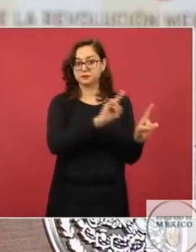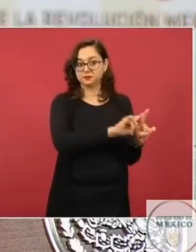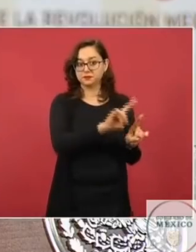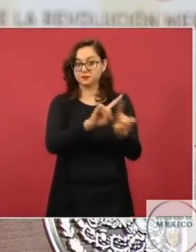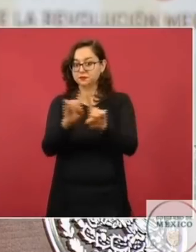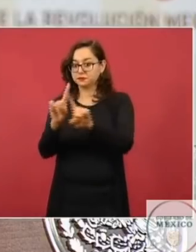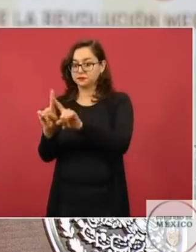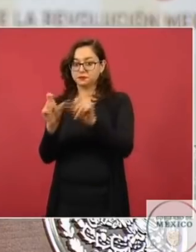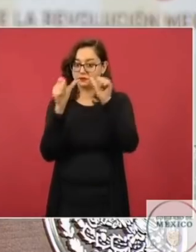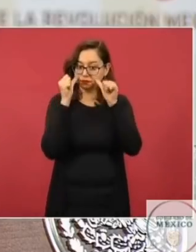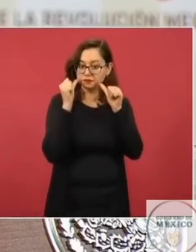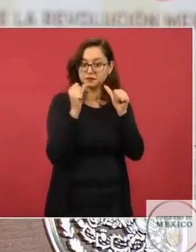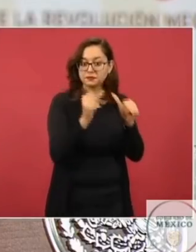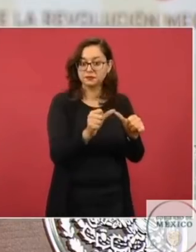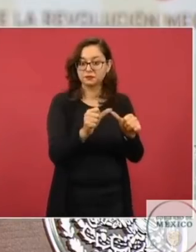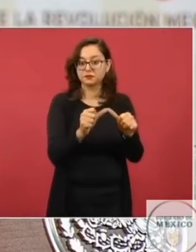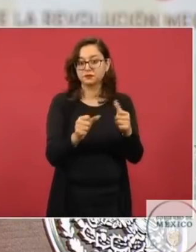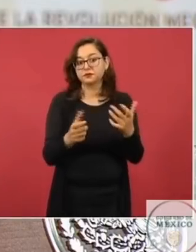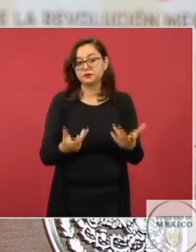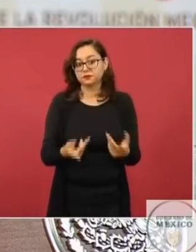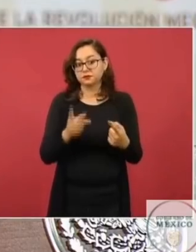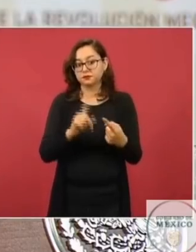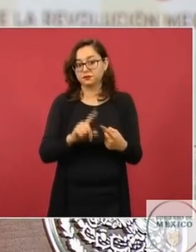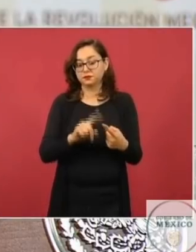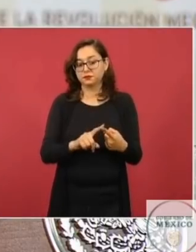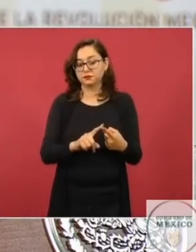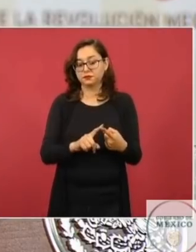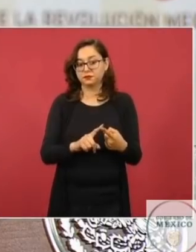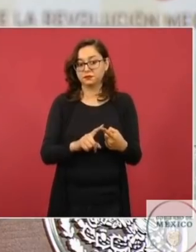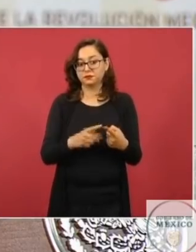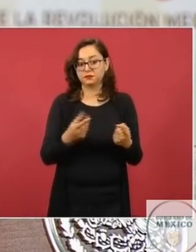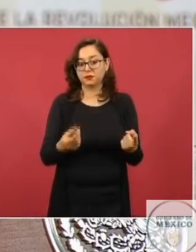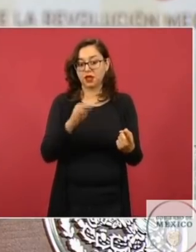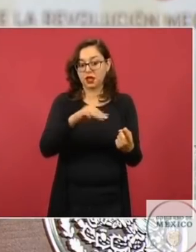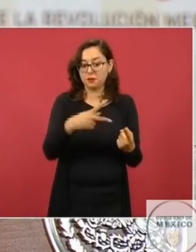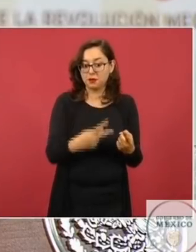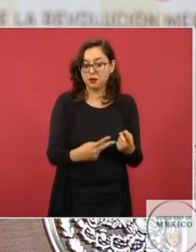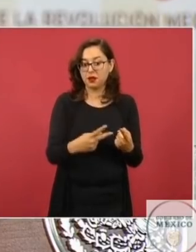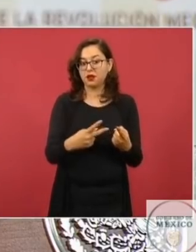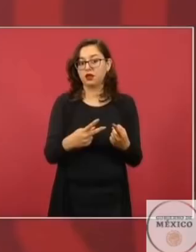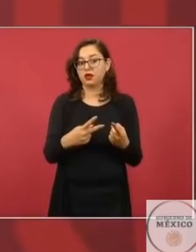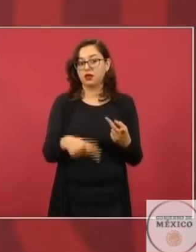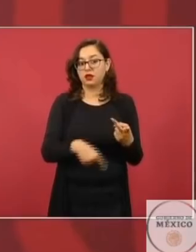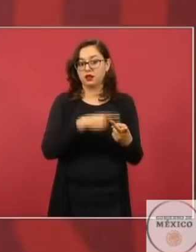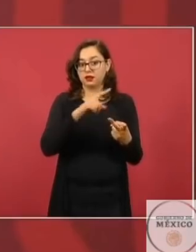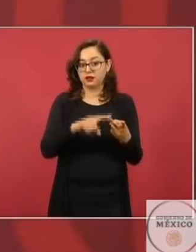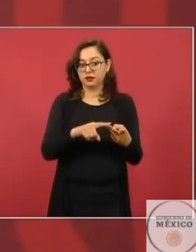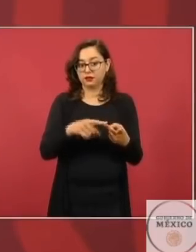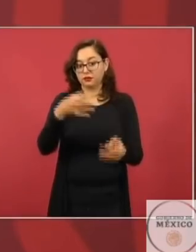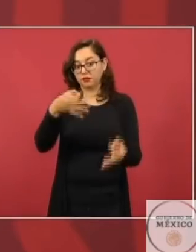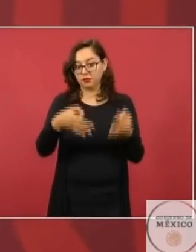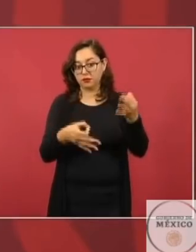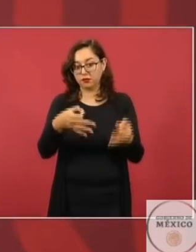en este caso es el Poder Ejecutivo, el Ministerio Público, pero también intervienen